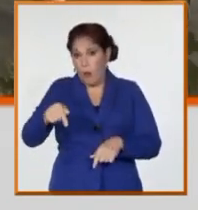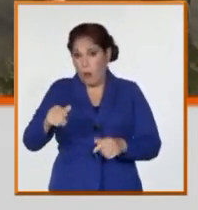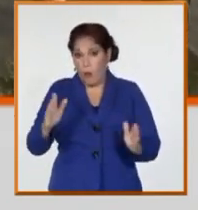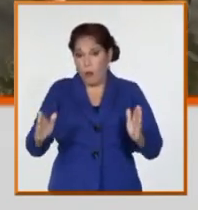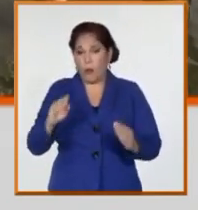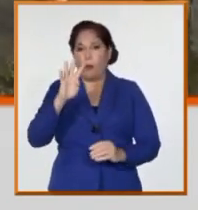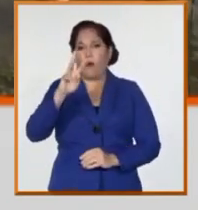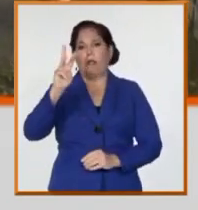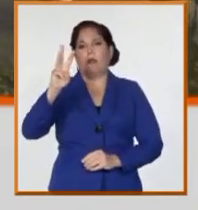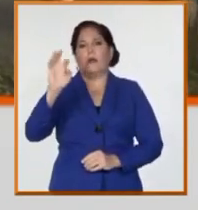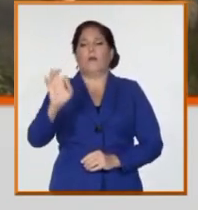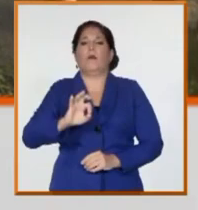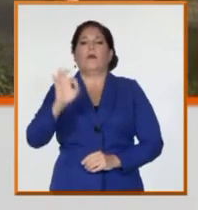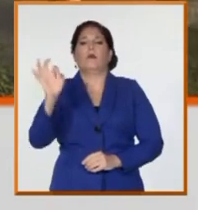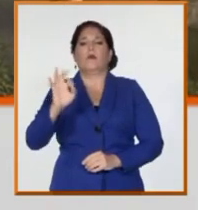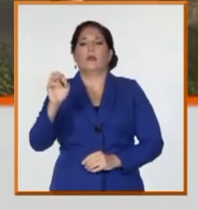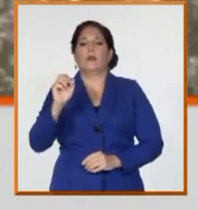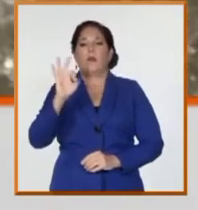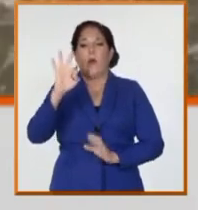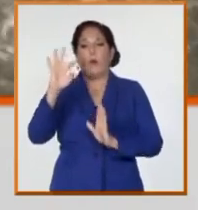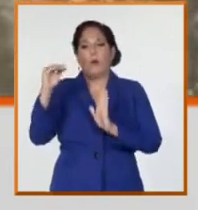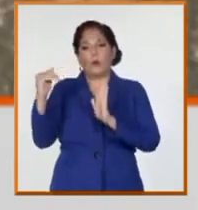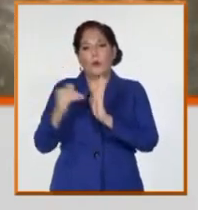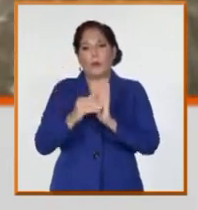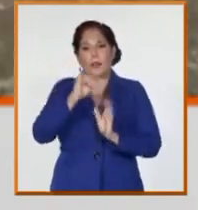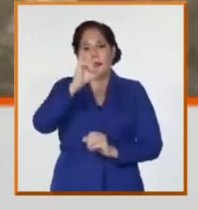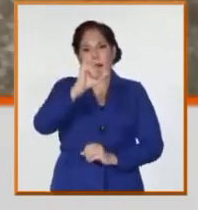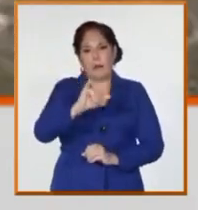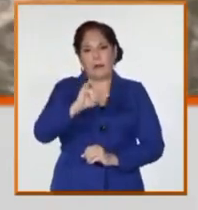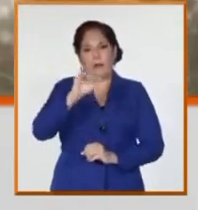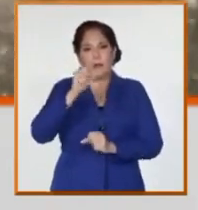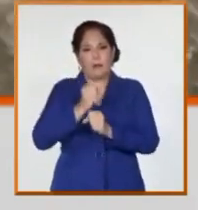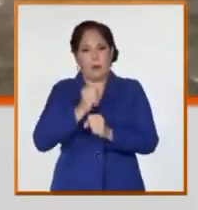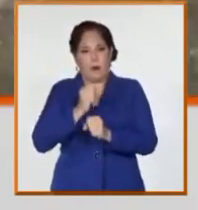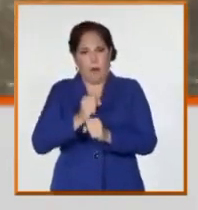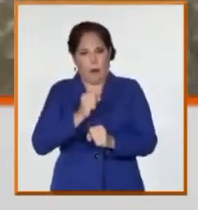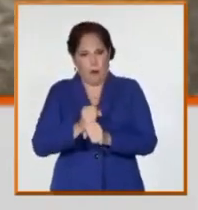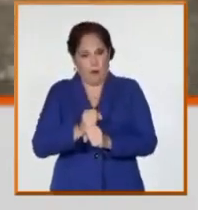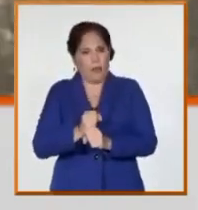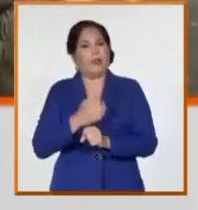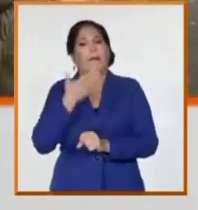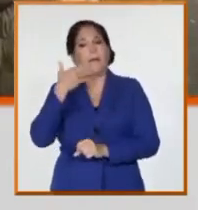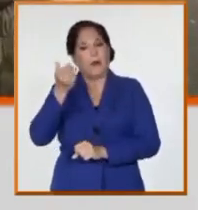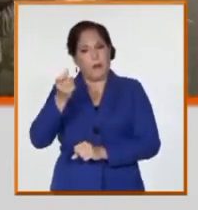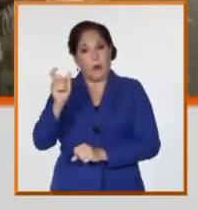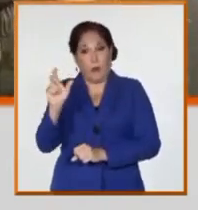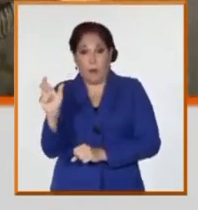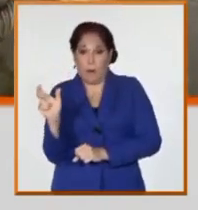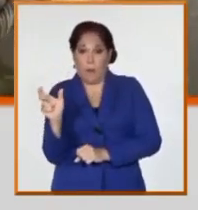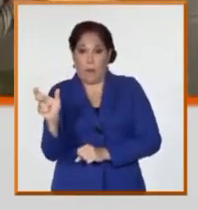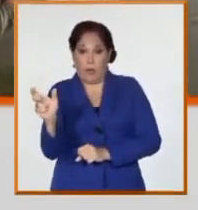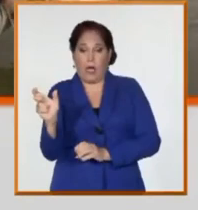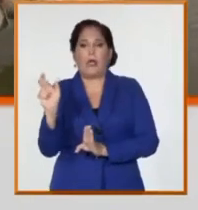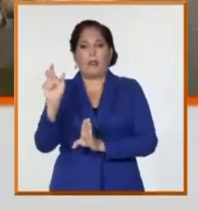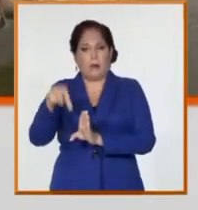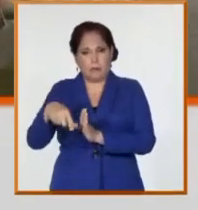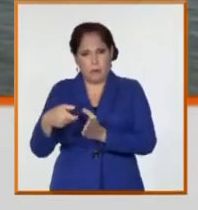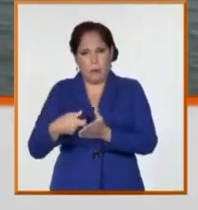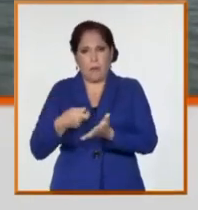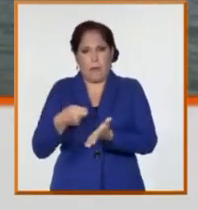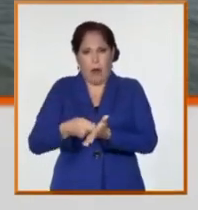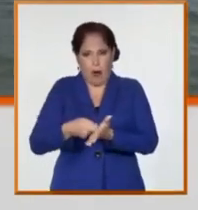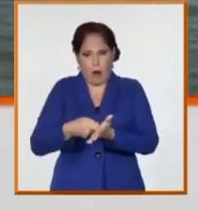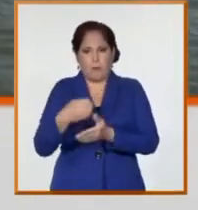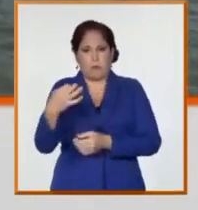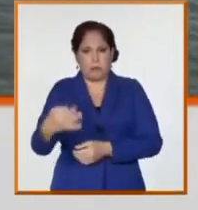un 43% con 8.600 trabajadores que ya están beneficiados con el pago mediante tarjeta magnética para